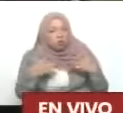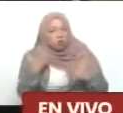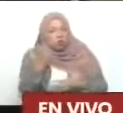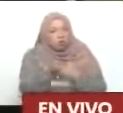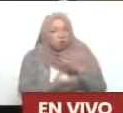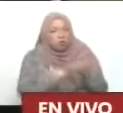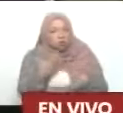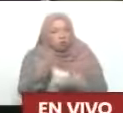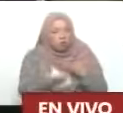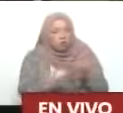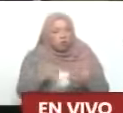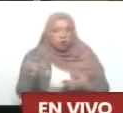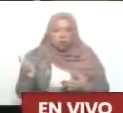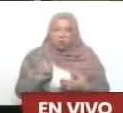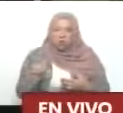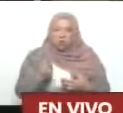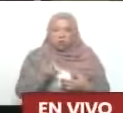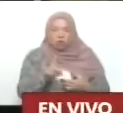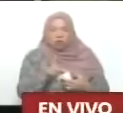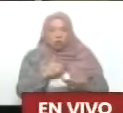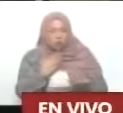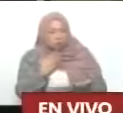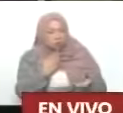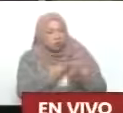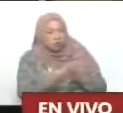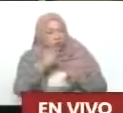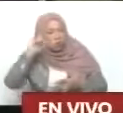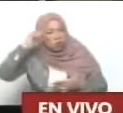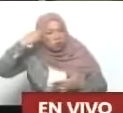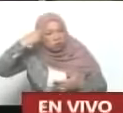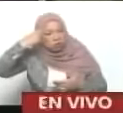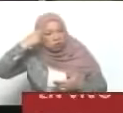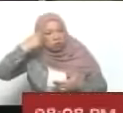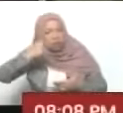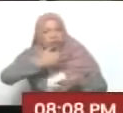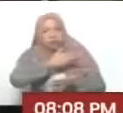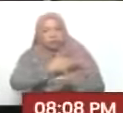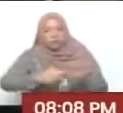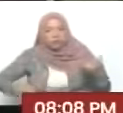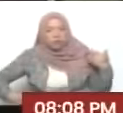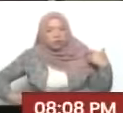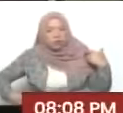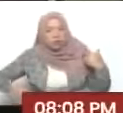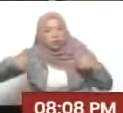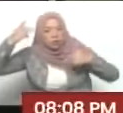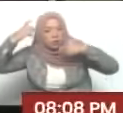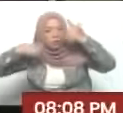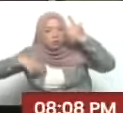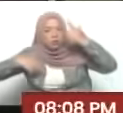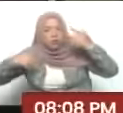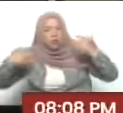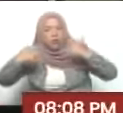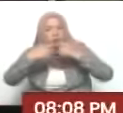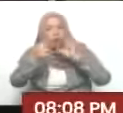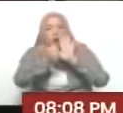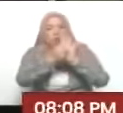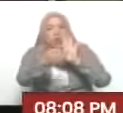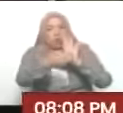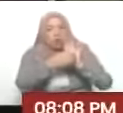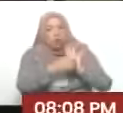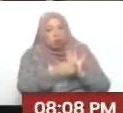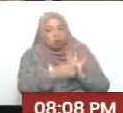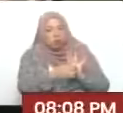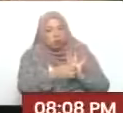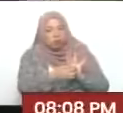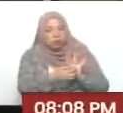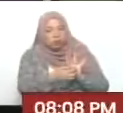país. Usted plantea, y me he acordado cuando regresó el presidente Chávez, después del intento de golpe de Estado, que